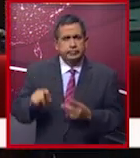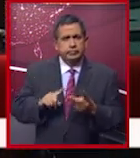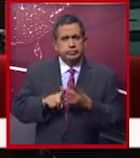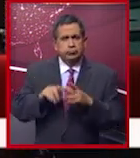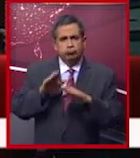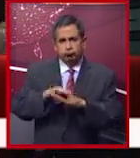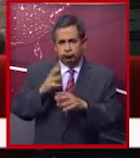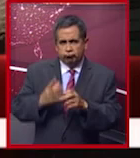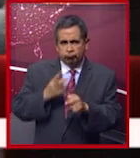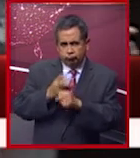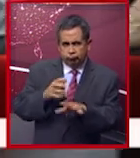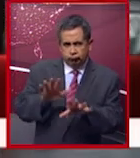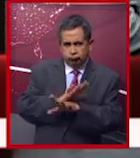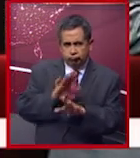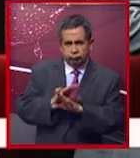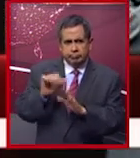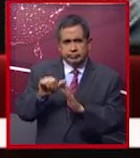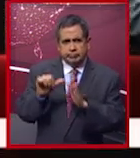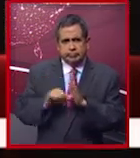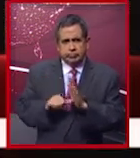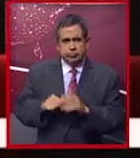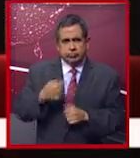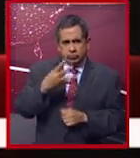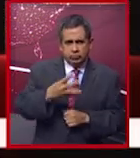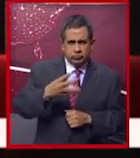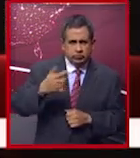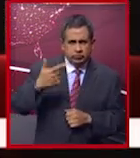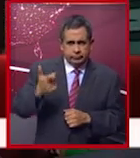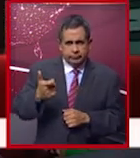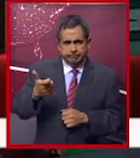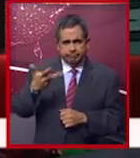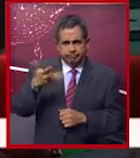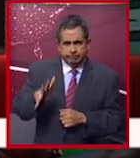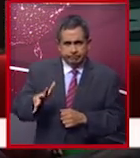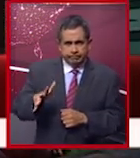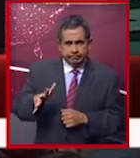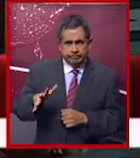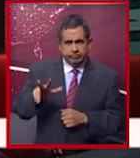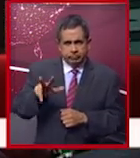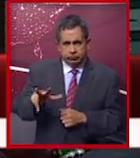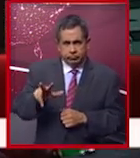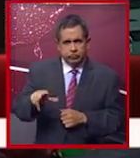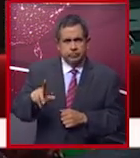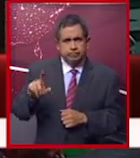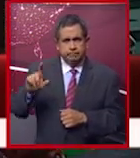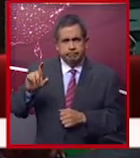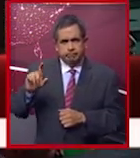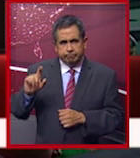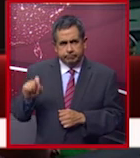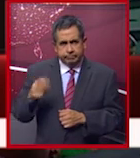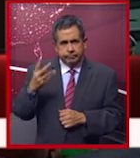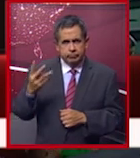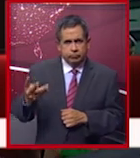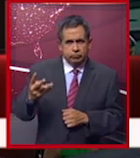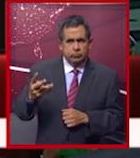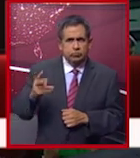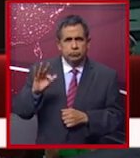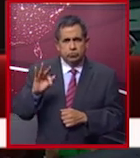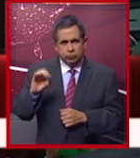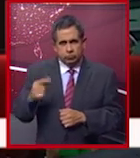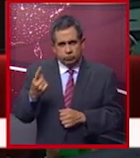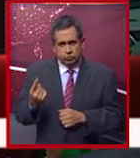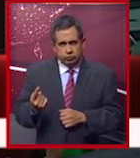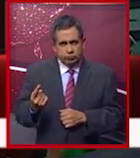en relación a las propuestas de modificación a los artículos 4, 7, 10, 8,